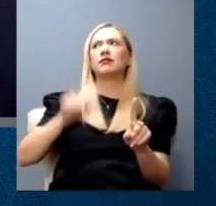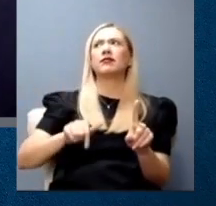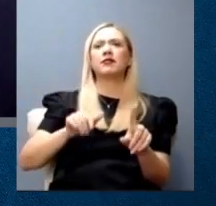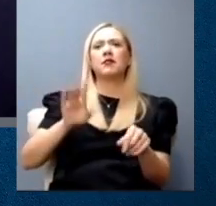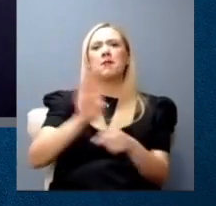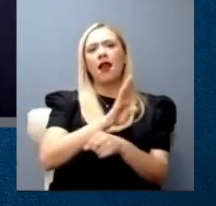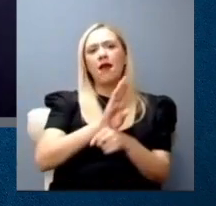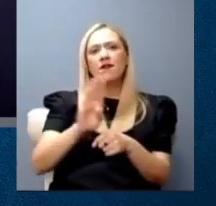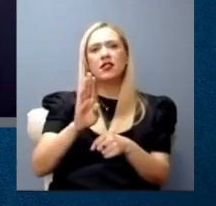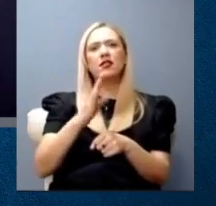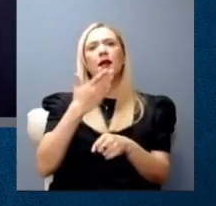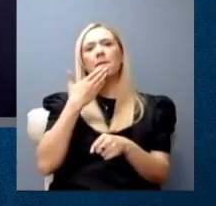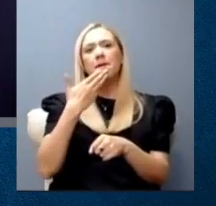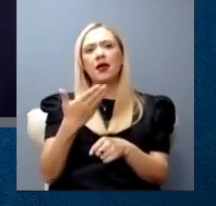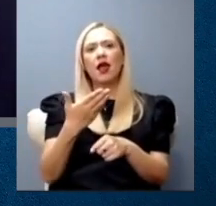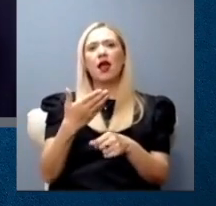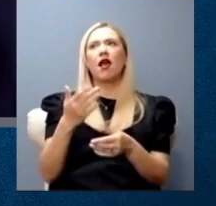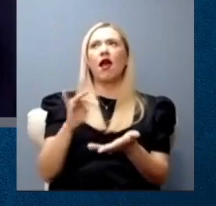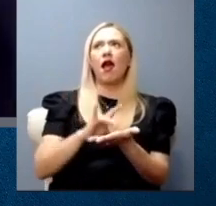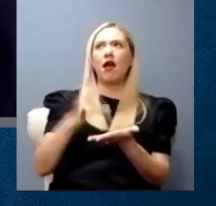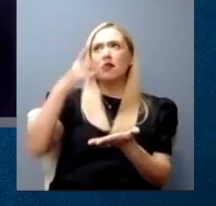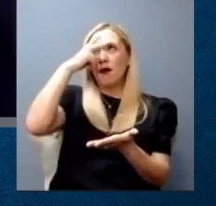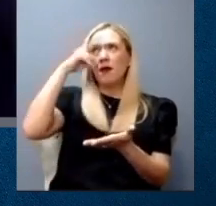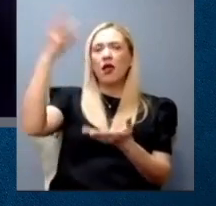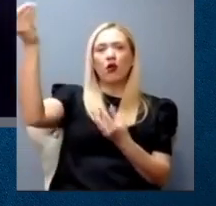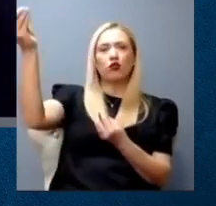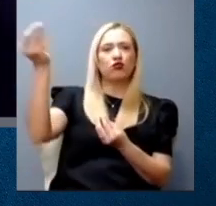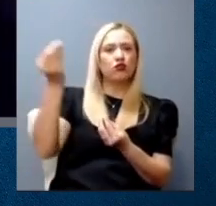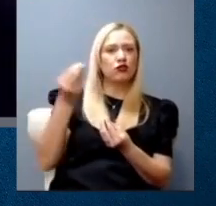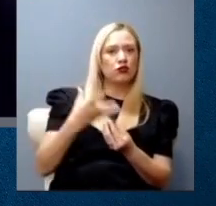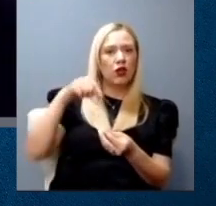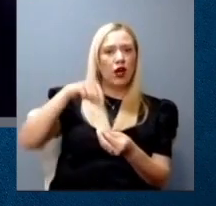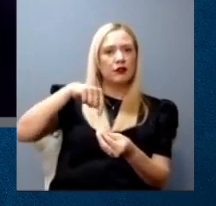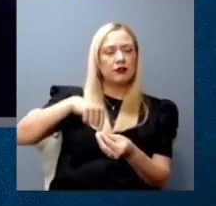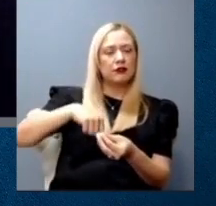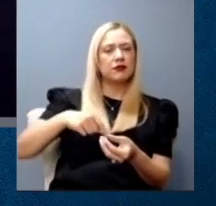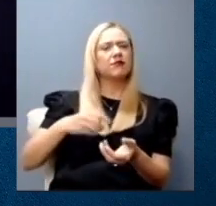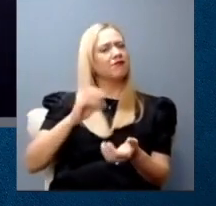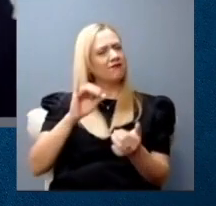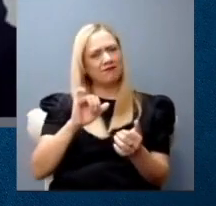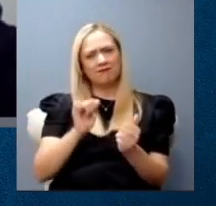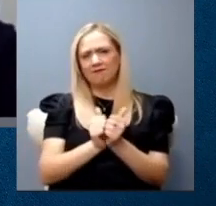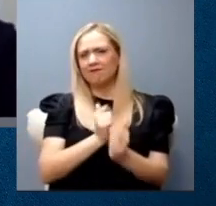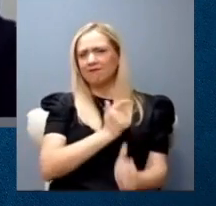beneficiado en México? Sí, con mucho gusto, Roberto.